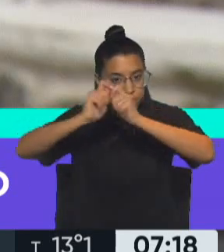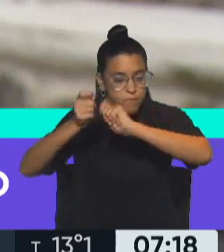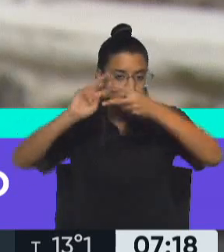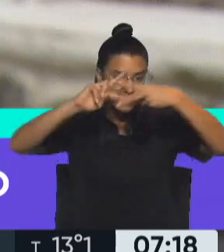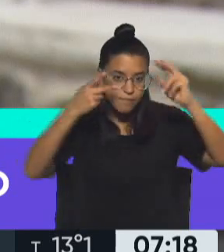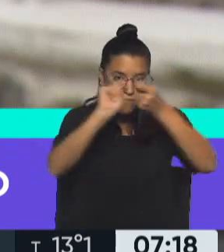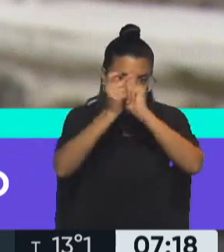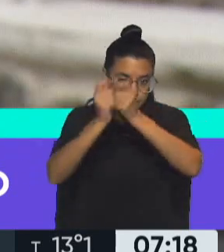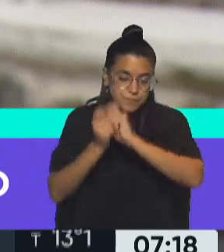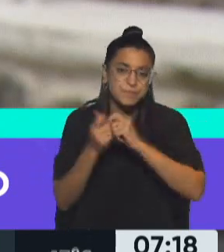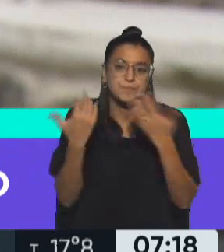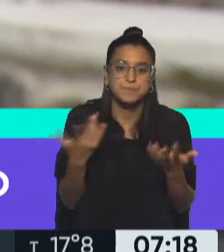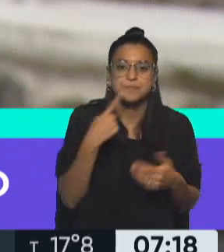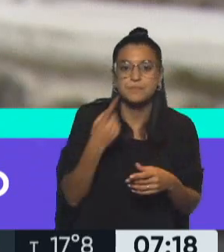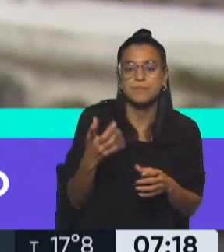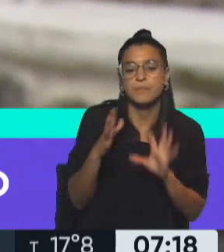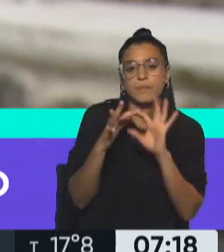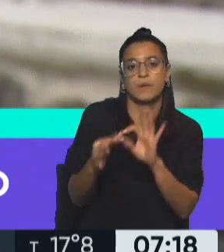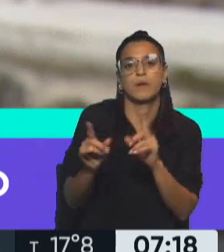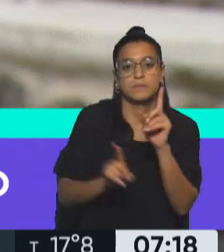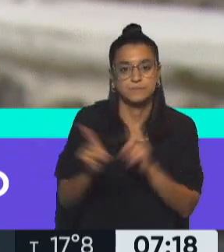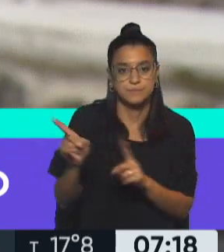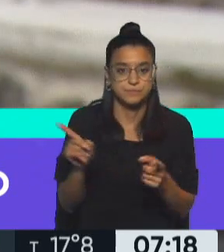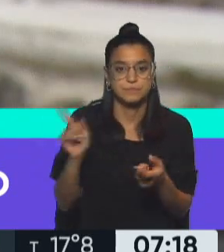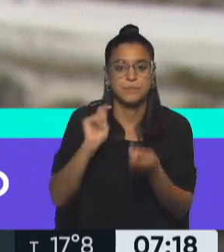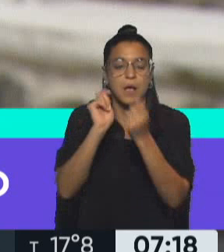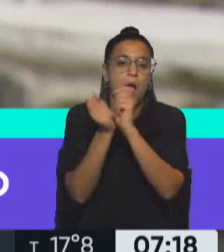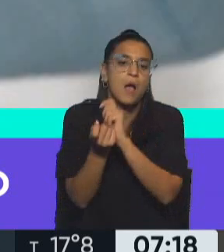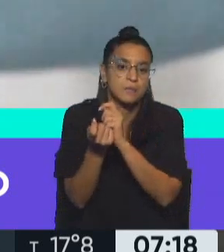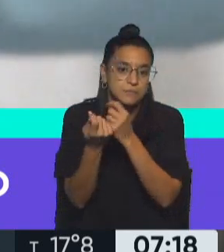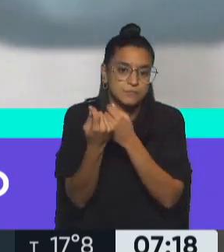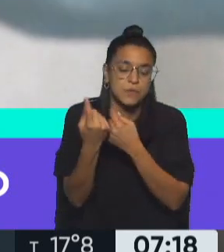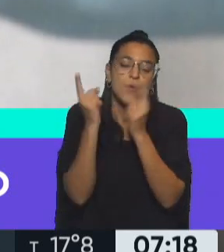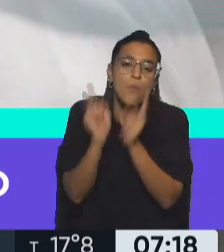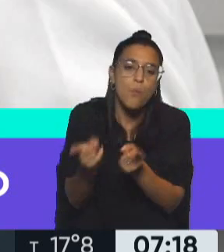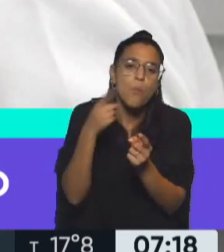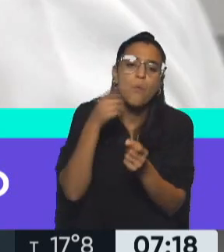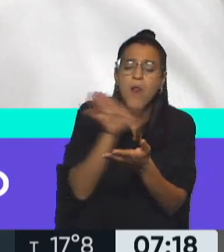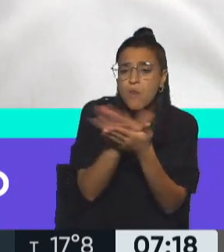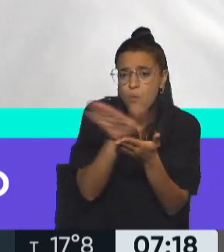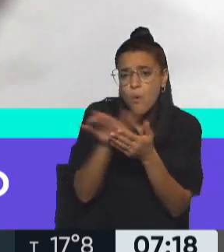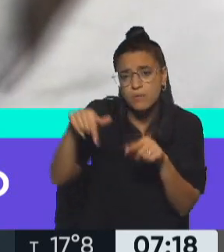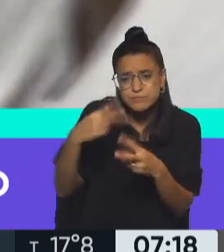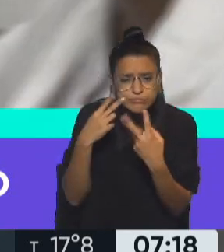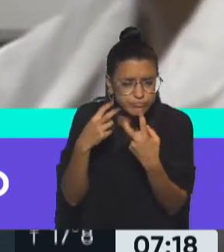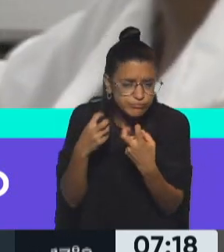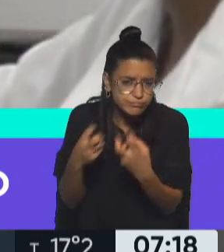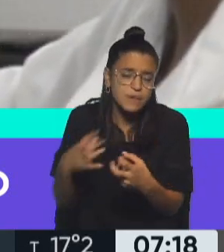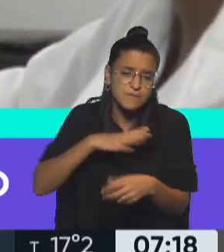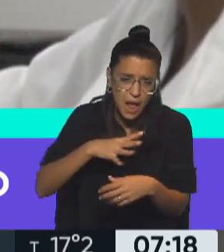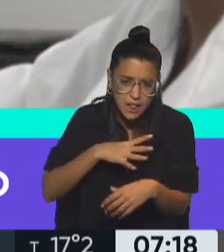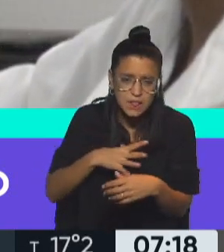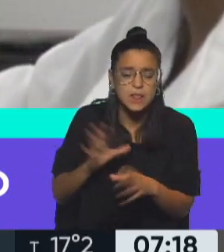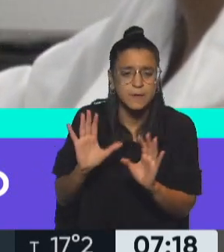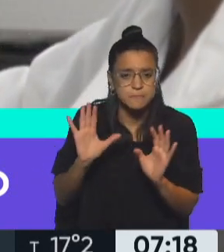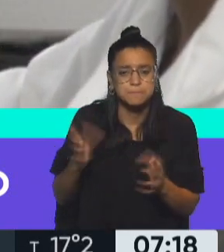genoma que hacen asociar a algunos posibles cambios biológicos. Igual es todavía una variante muy nueva que se está estudiando,